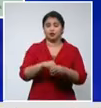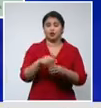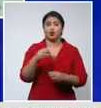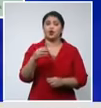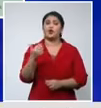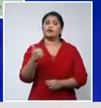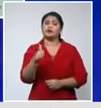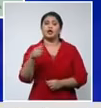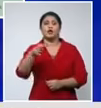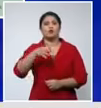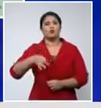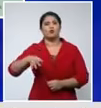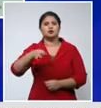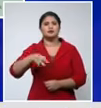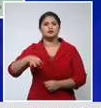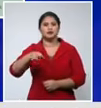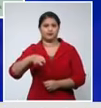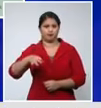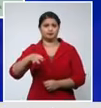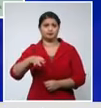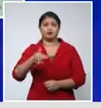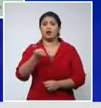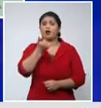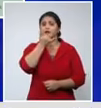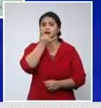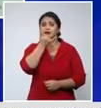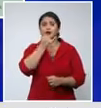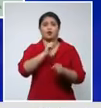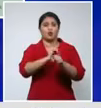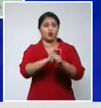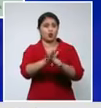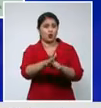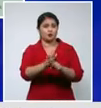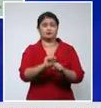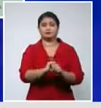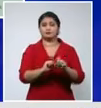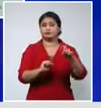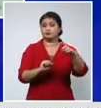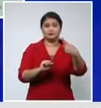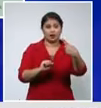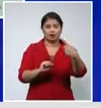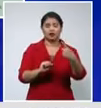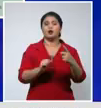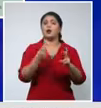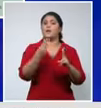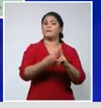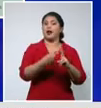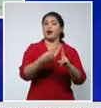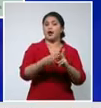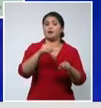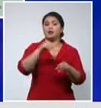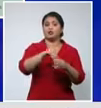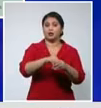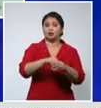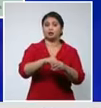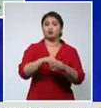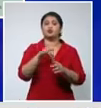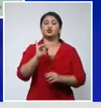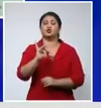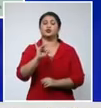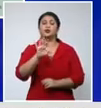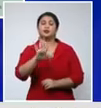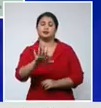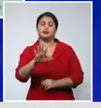municipios. Bayamo, el mayor número, donde tiene la principal transmisión, 57, Manzanillo